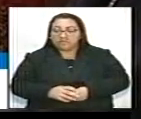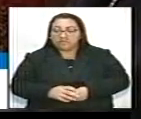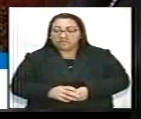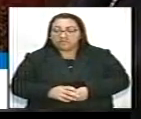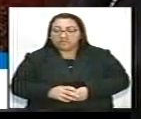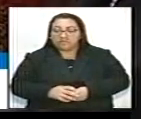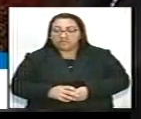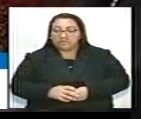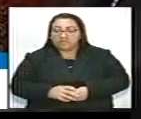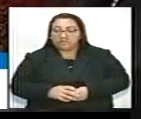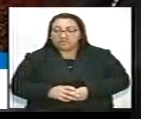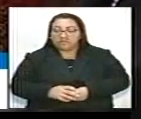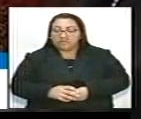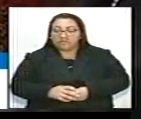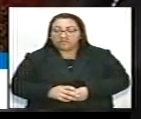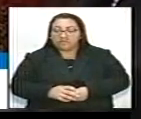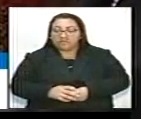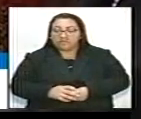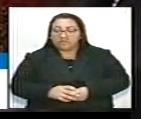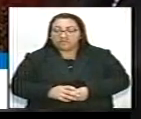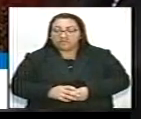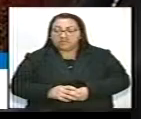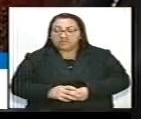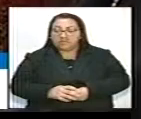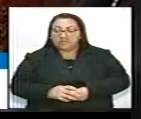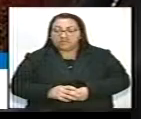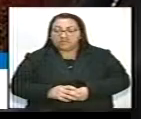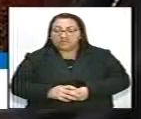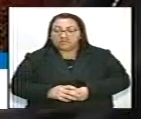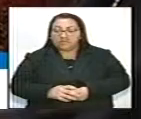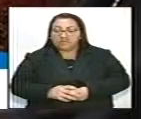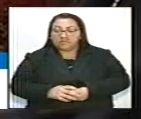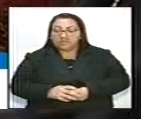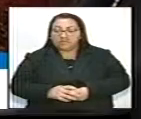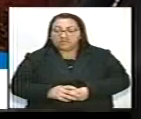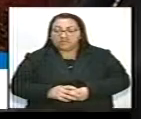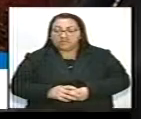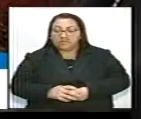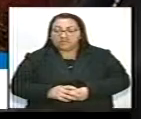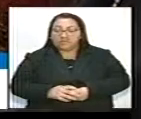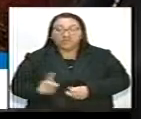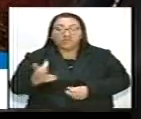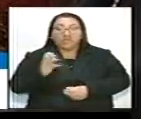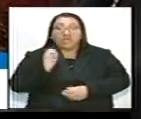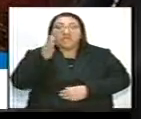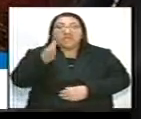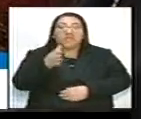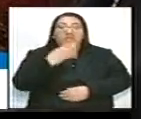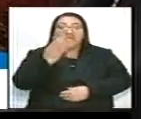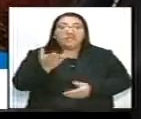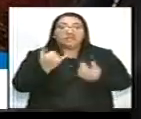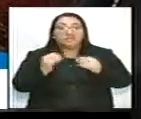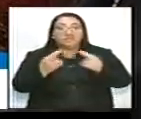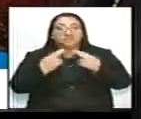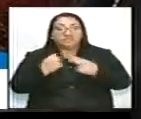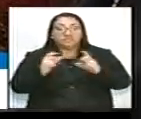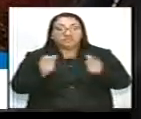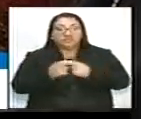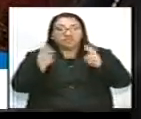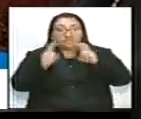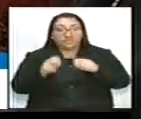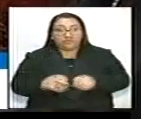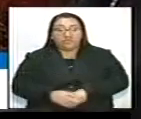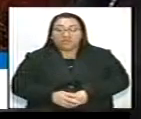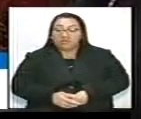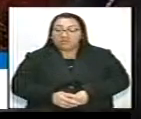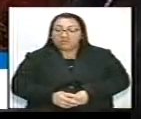ir, digamos, a poder dar las explicaciones cuando han sido convocados oportunamente a una comisión